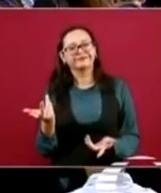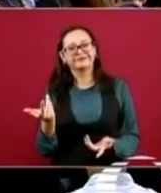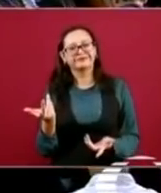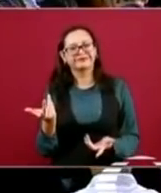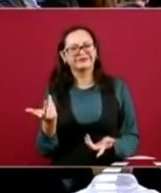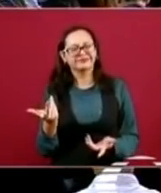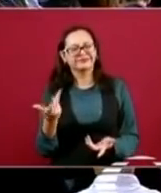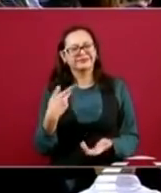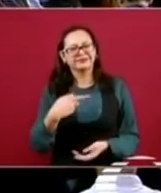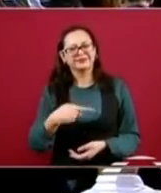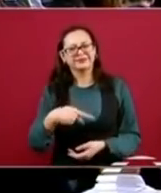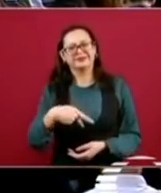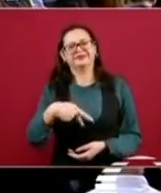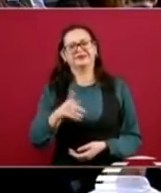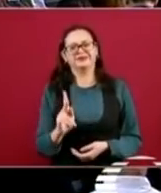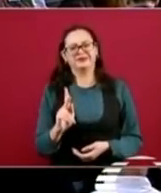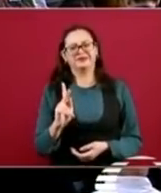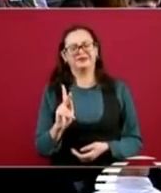entraríamos